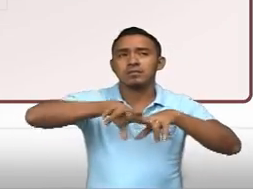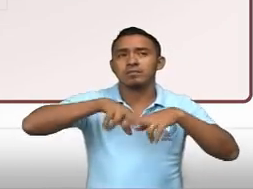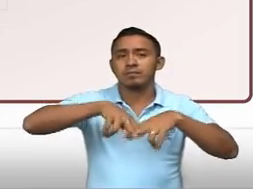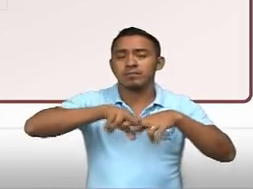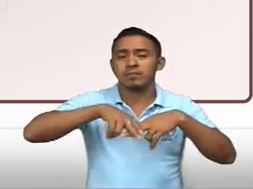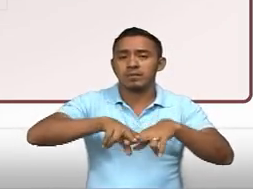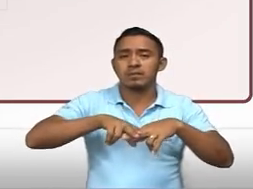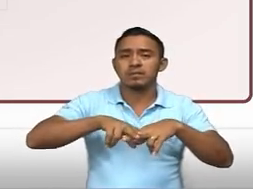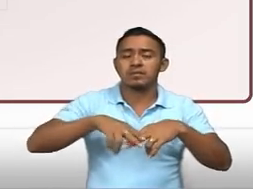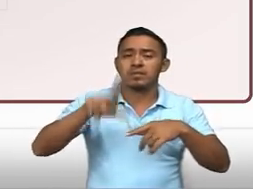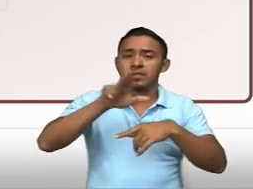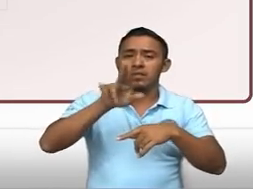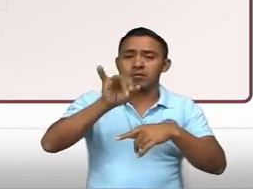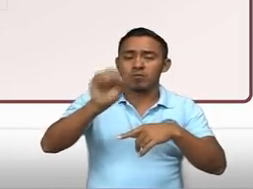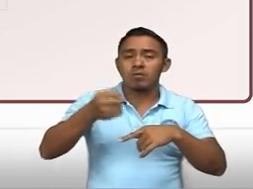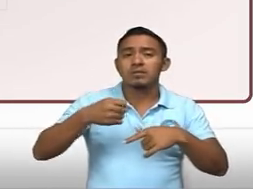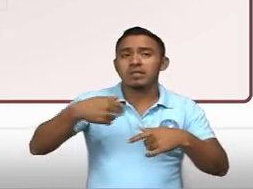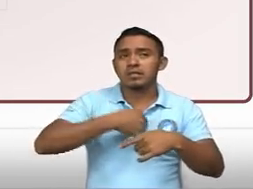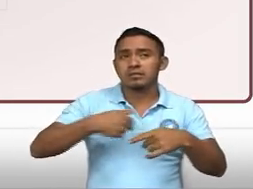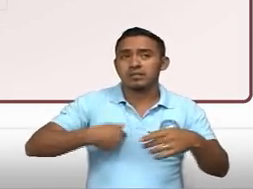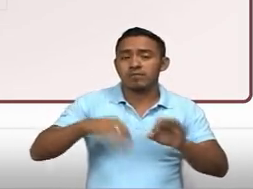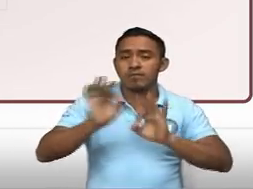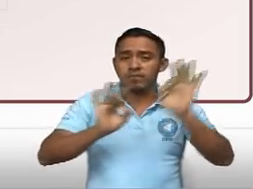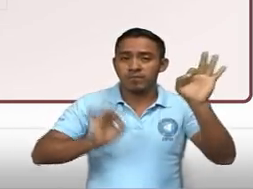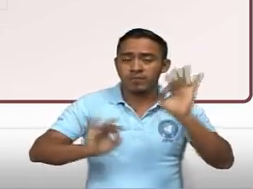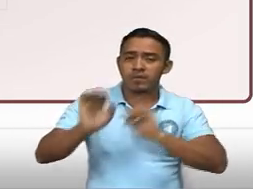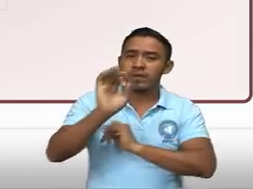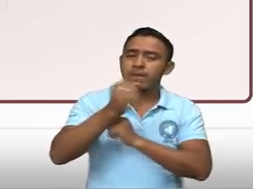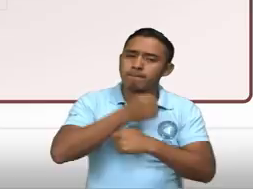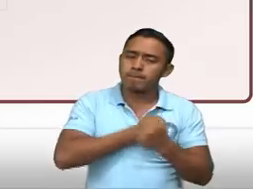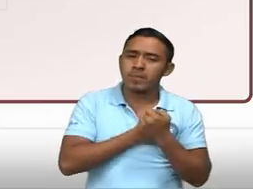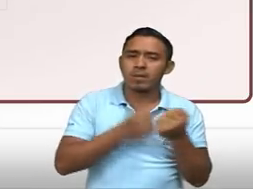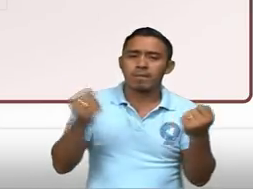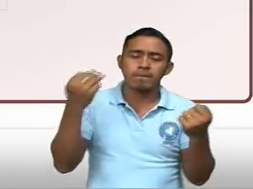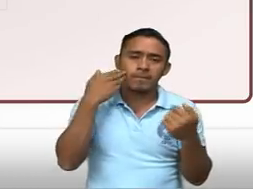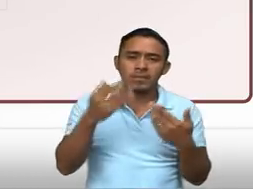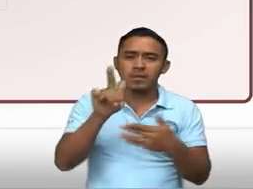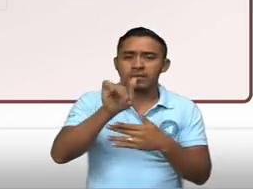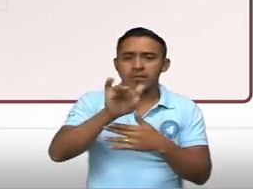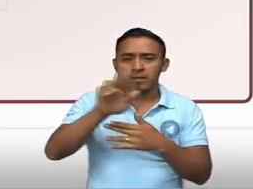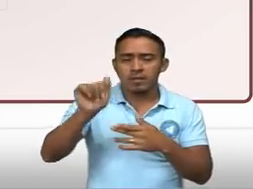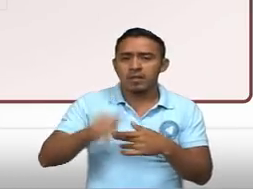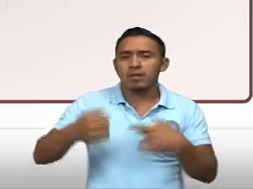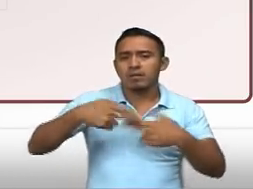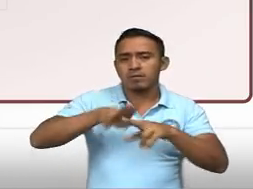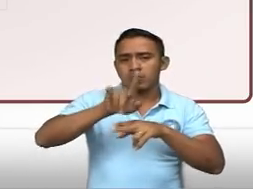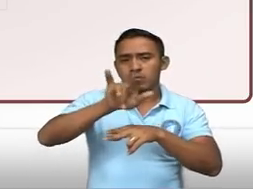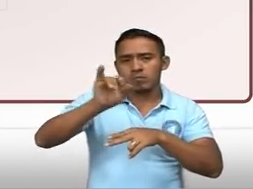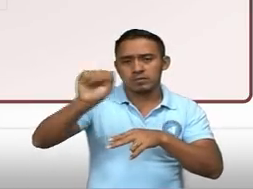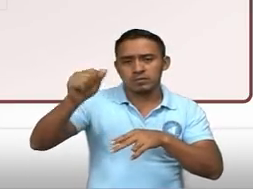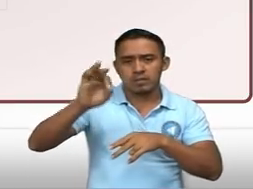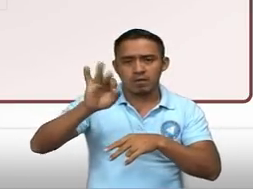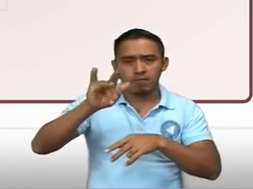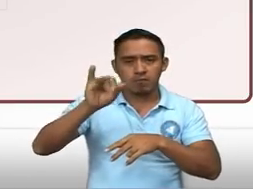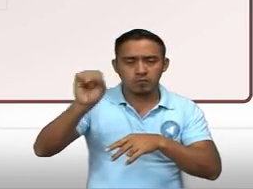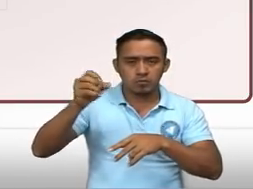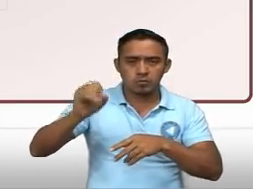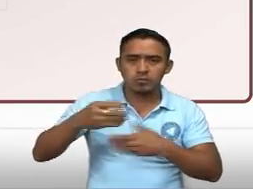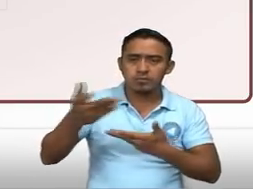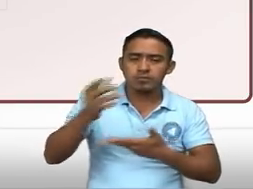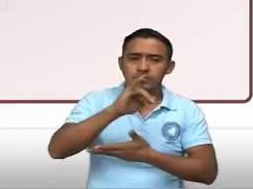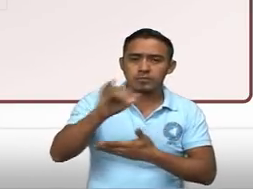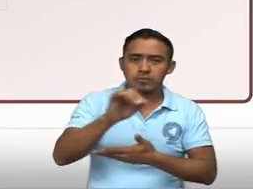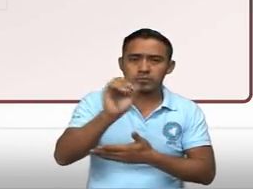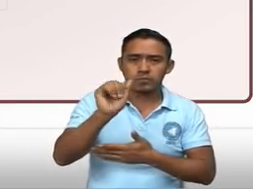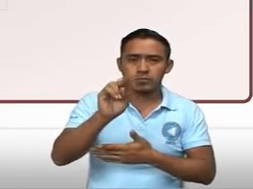donde se está realizando precisamente la expoferia Amor a la Madre Tierra. Esto ubicado en el Parque Luis Alfonso Velázquez Flores. Adelante,